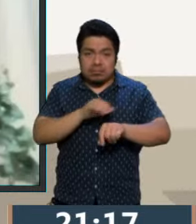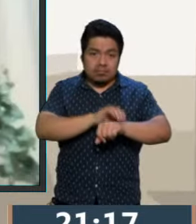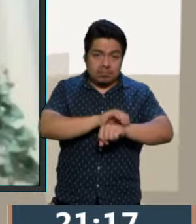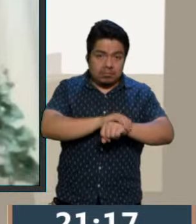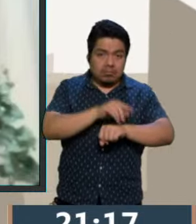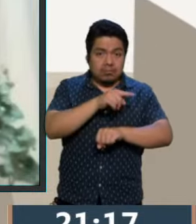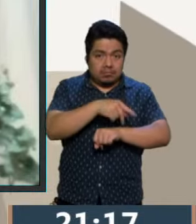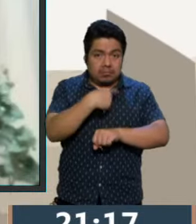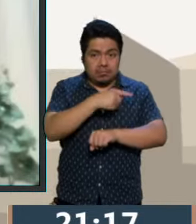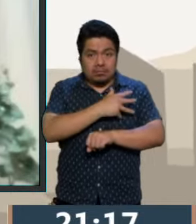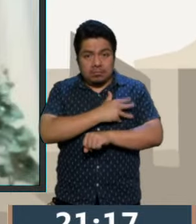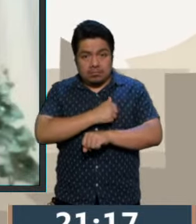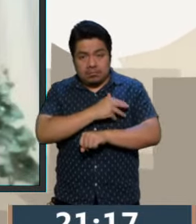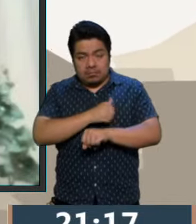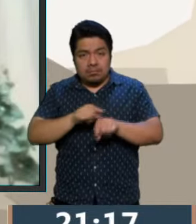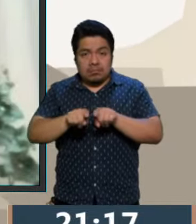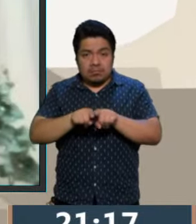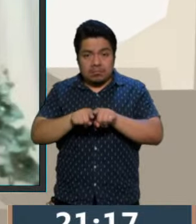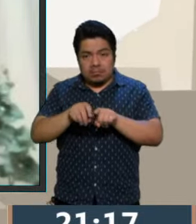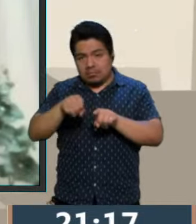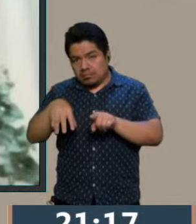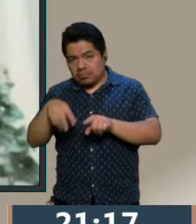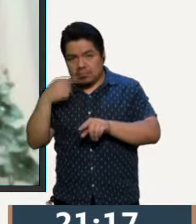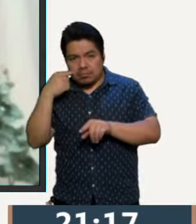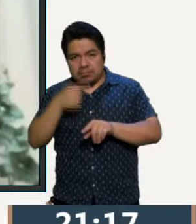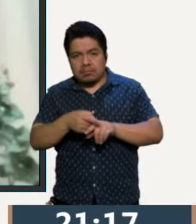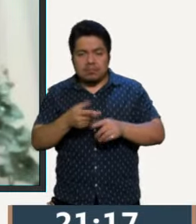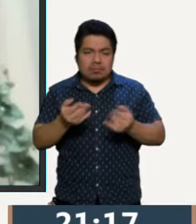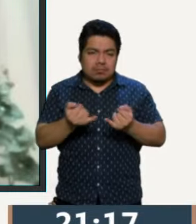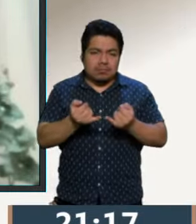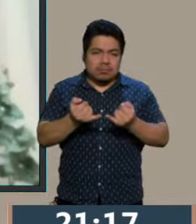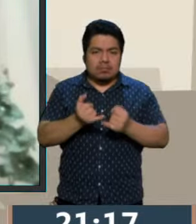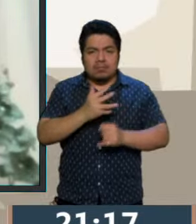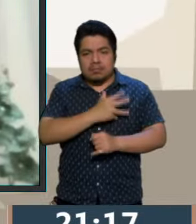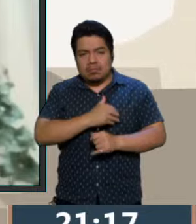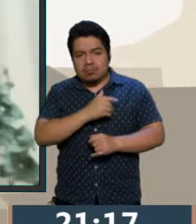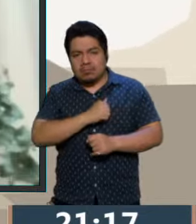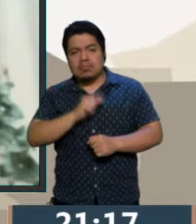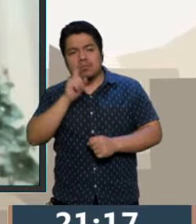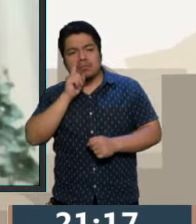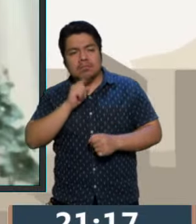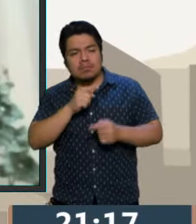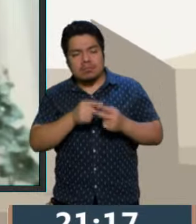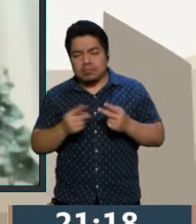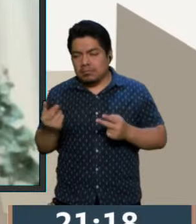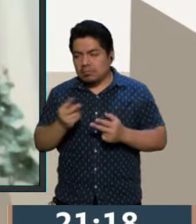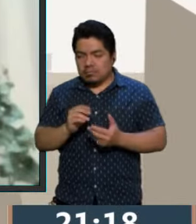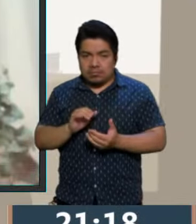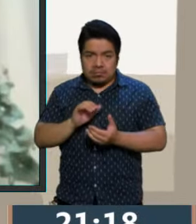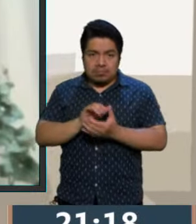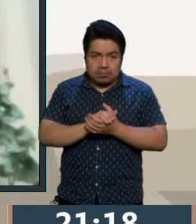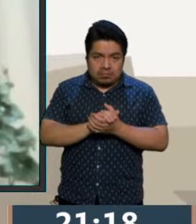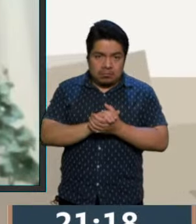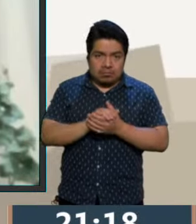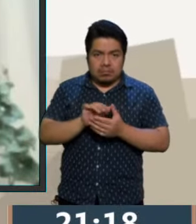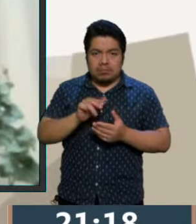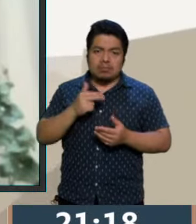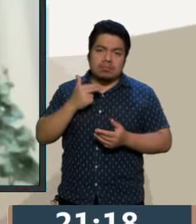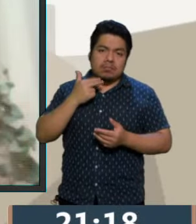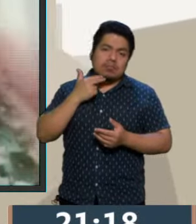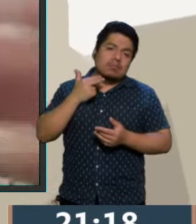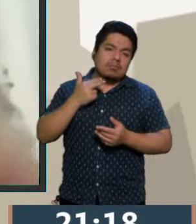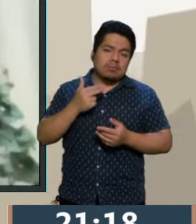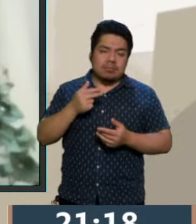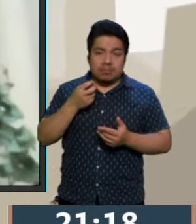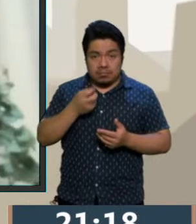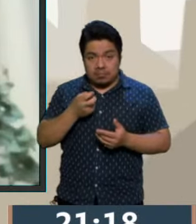la hija de Amparo Casar y de pues su esposo, que finalmente se suicida, y